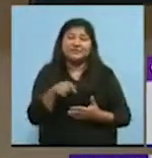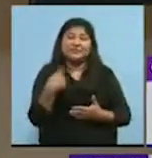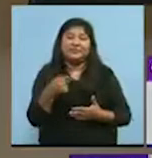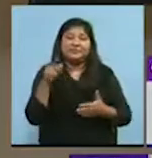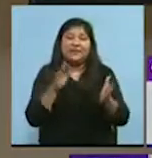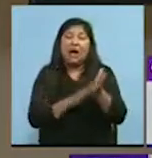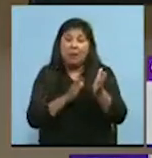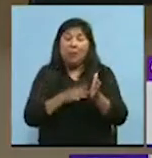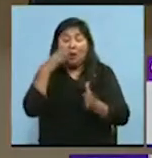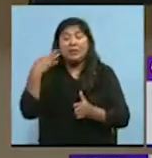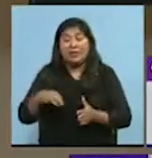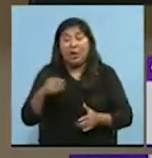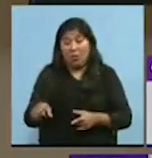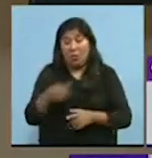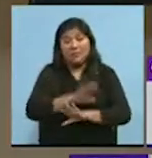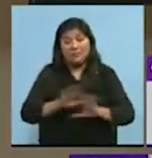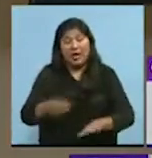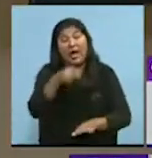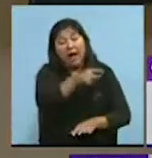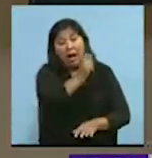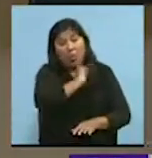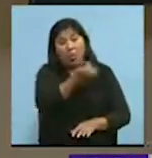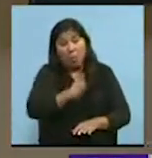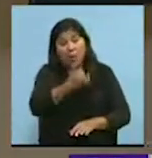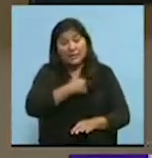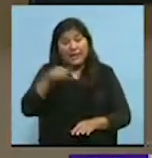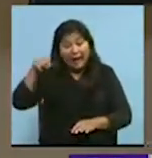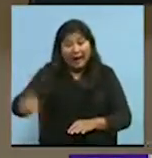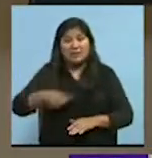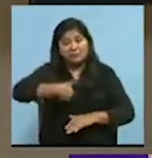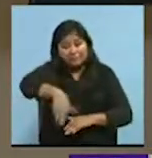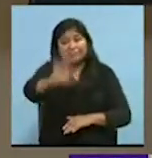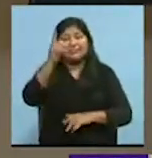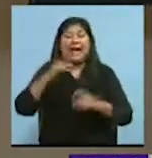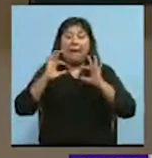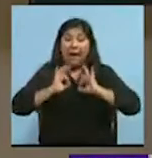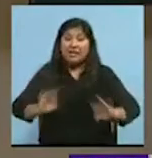decía Omar, durante las vacaciones de invierno en rutas nacionales. Pero también